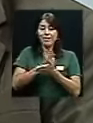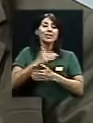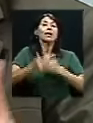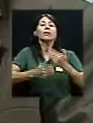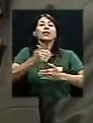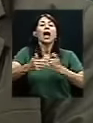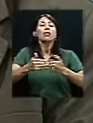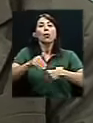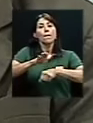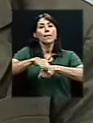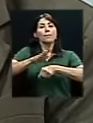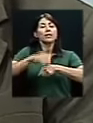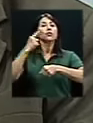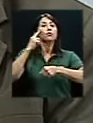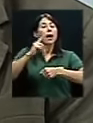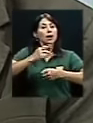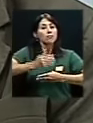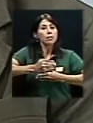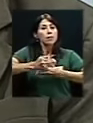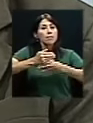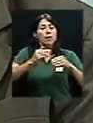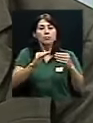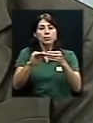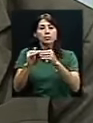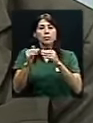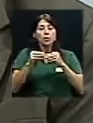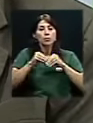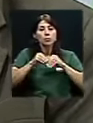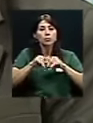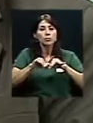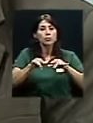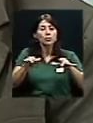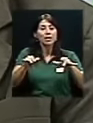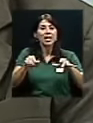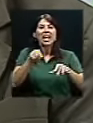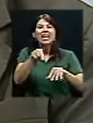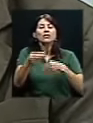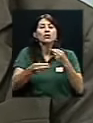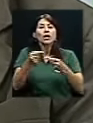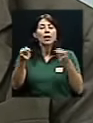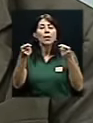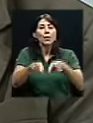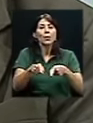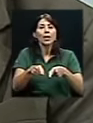expansión urbana y cuestiones de este tipo, que se están festinando, que se están,